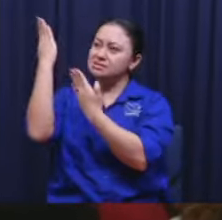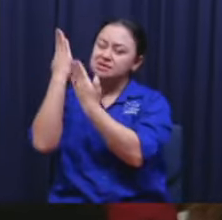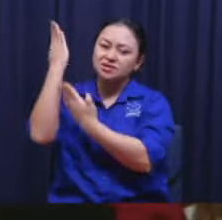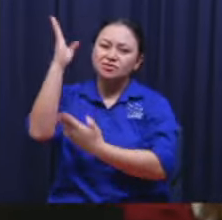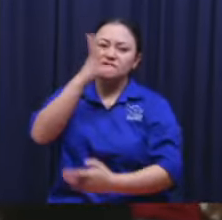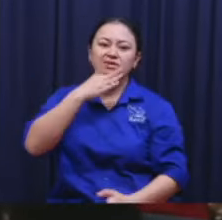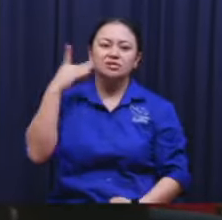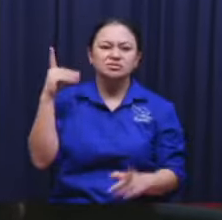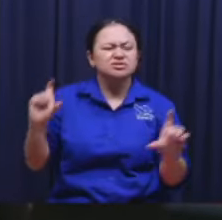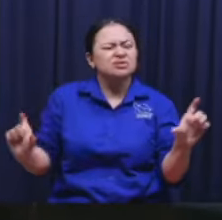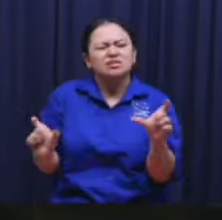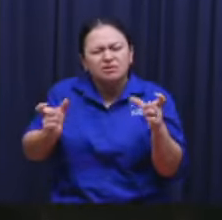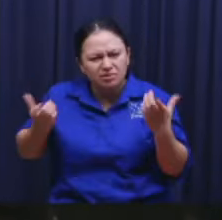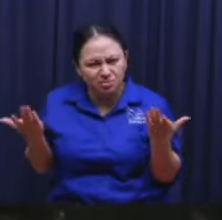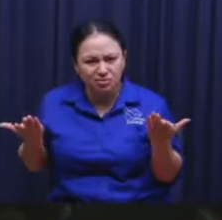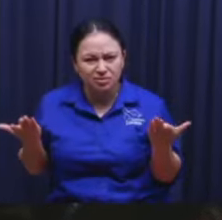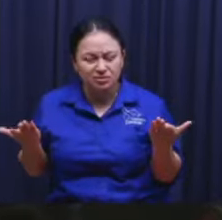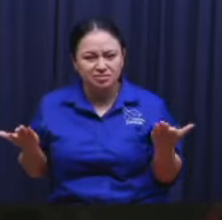¿Cómo?